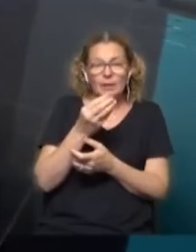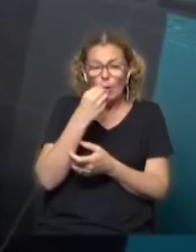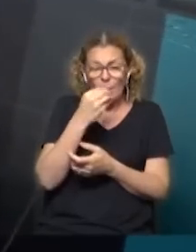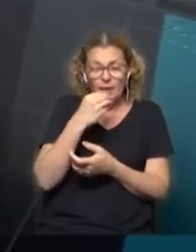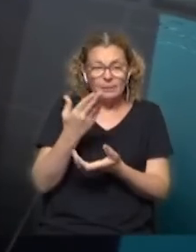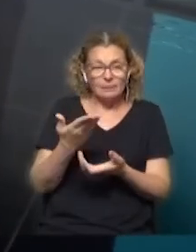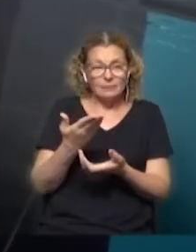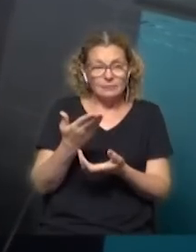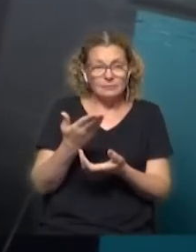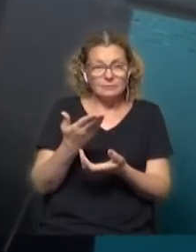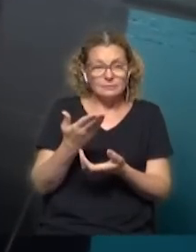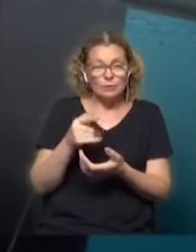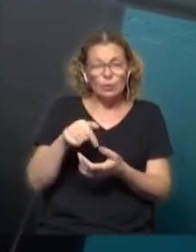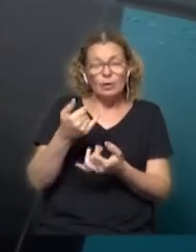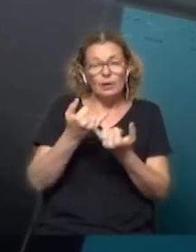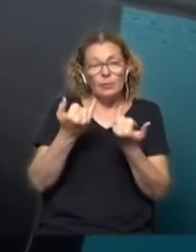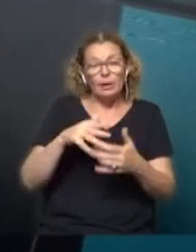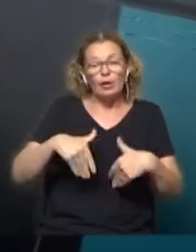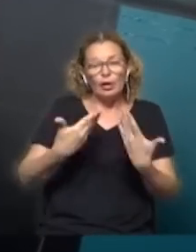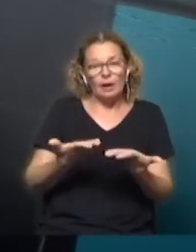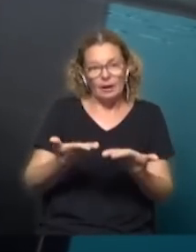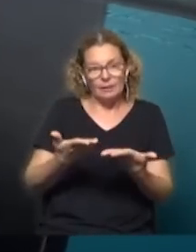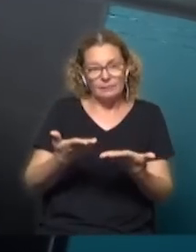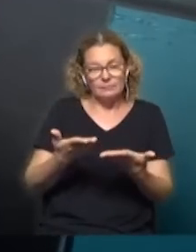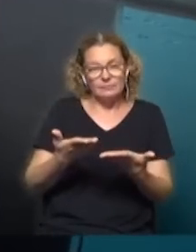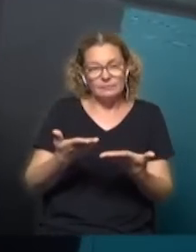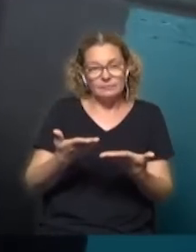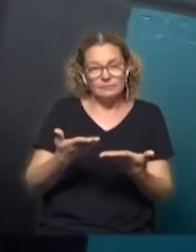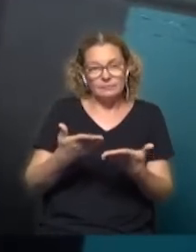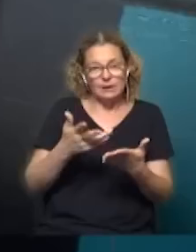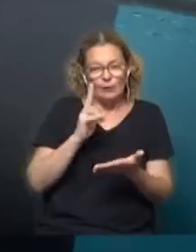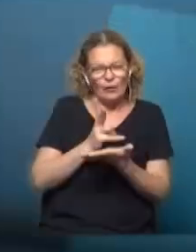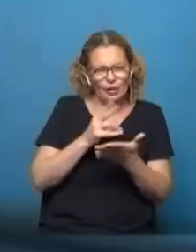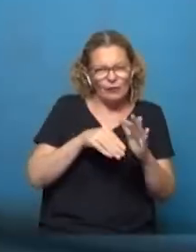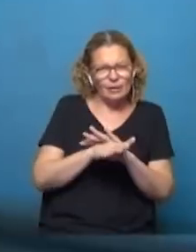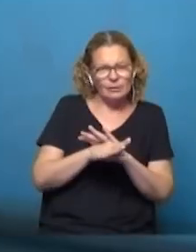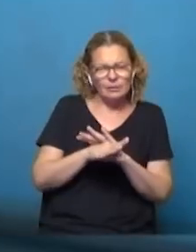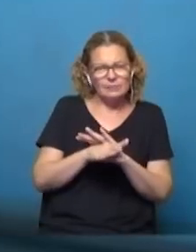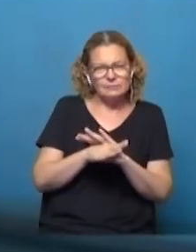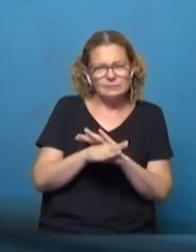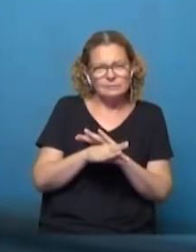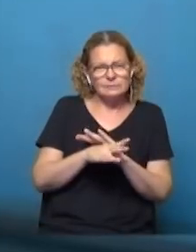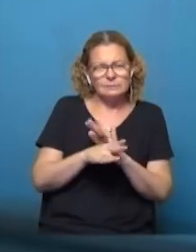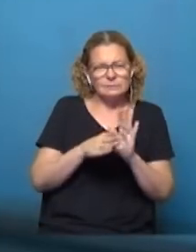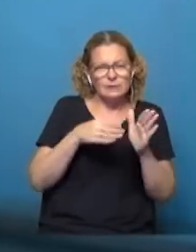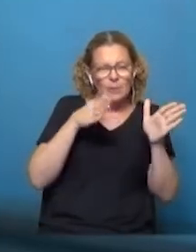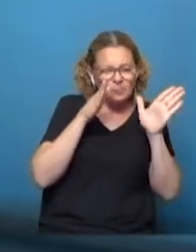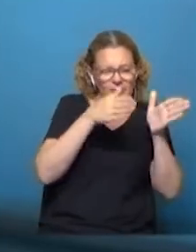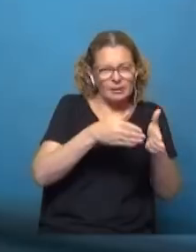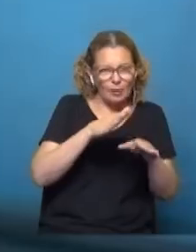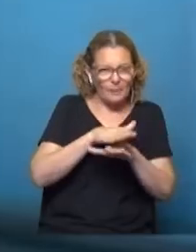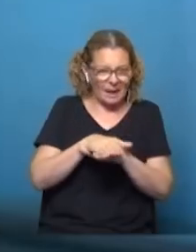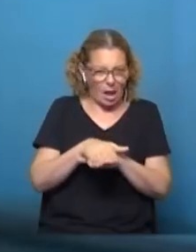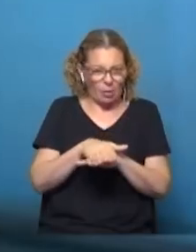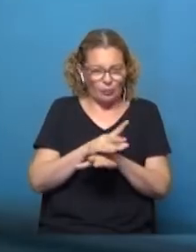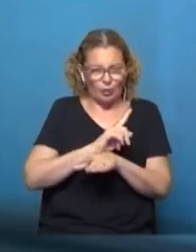comer y unos días después lo regalan y está en un frigorífico que no es especializado en pescado